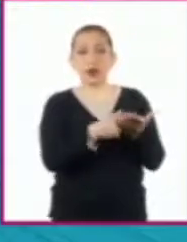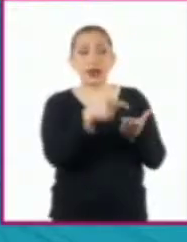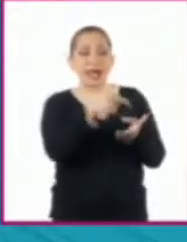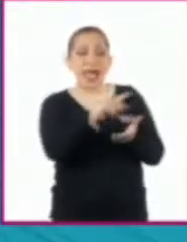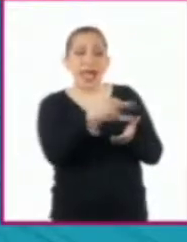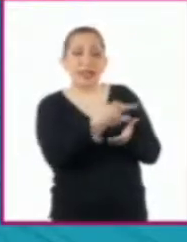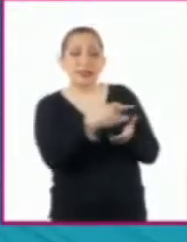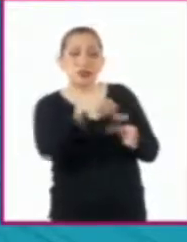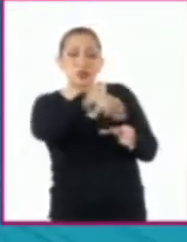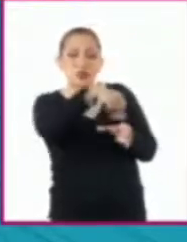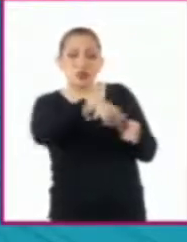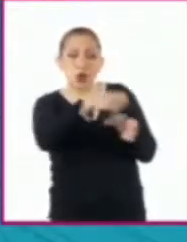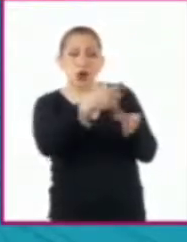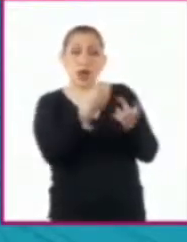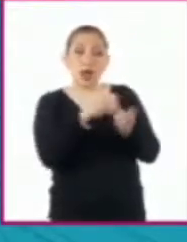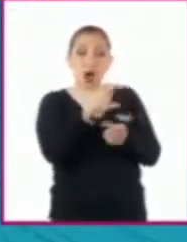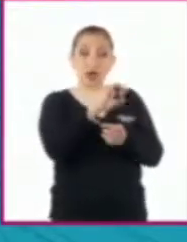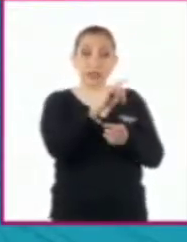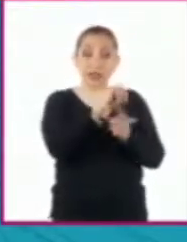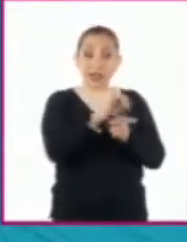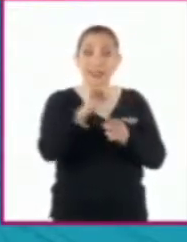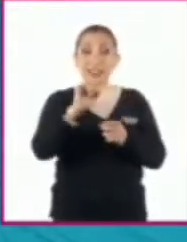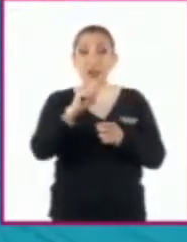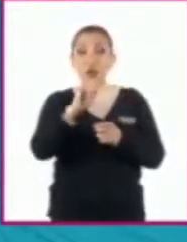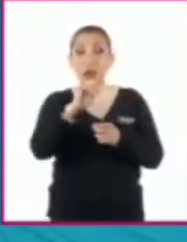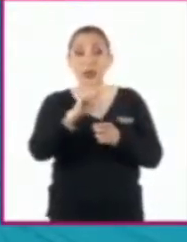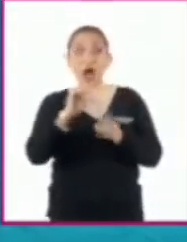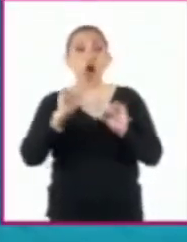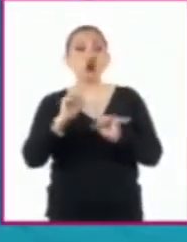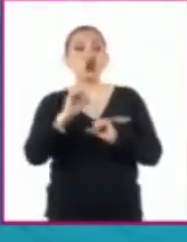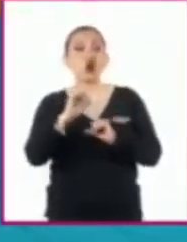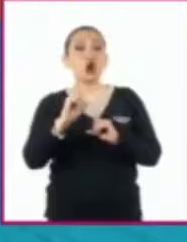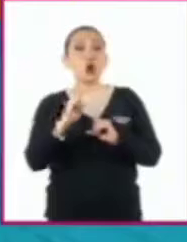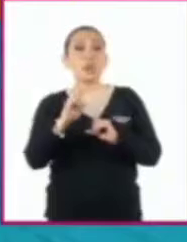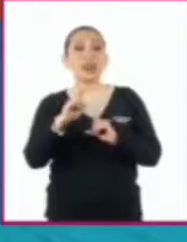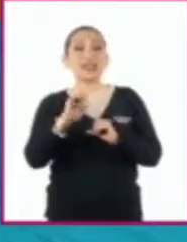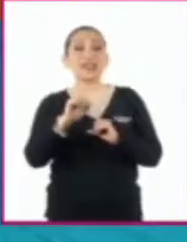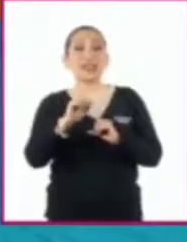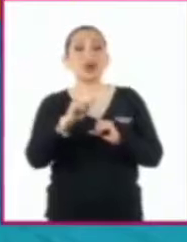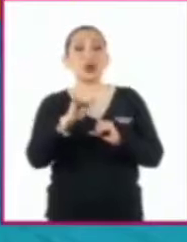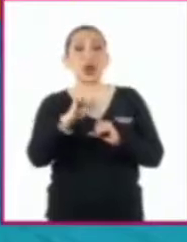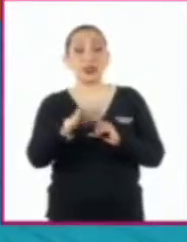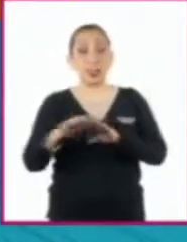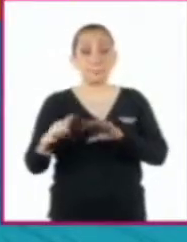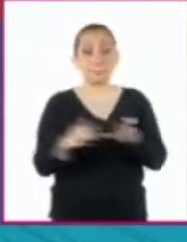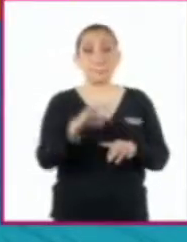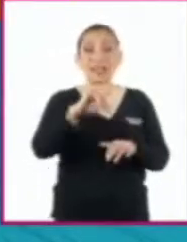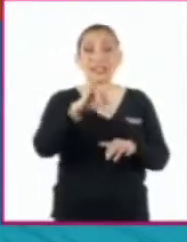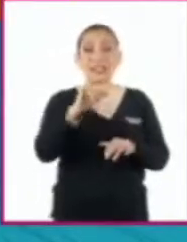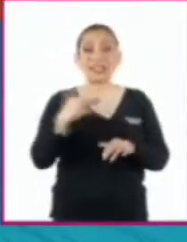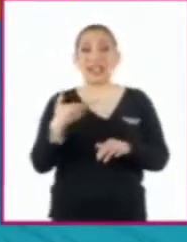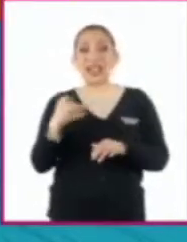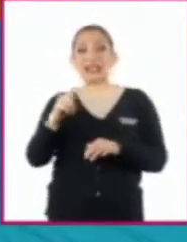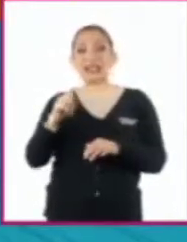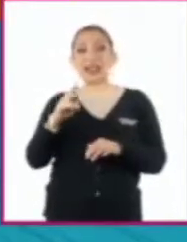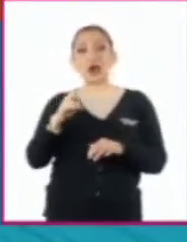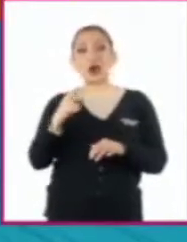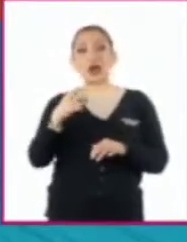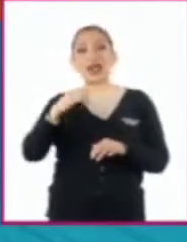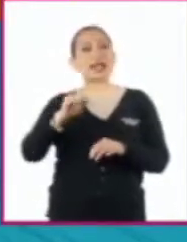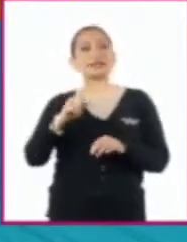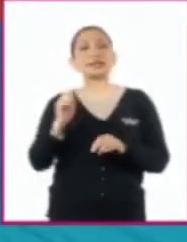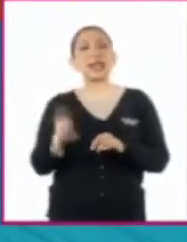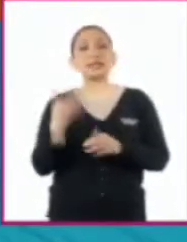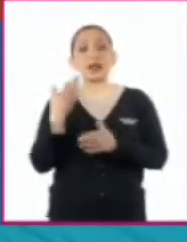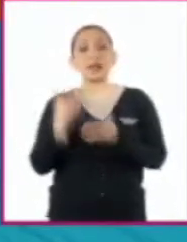determina si es diluida, concentrada, saturada o sobresaturada. Las mezclas heterogéneas están constituidas